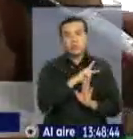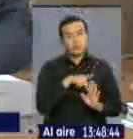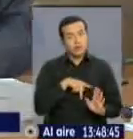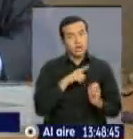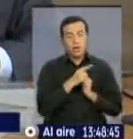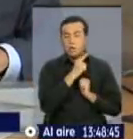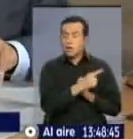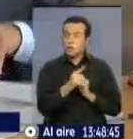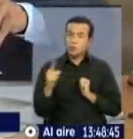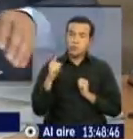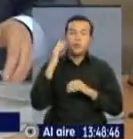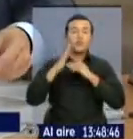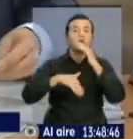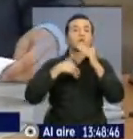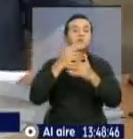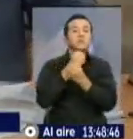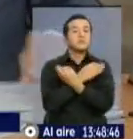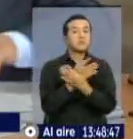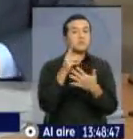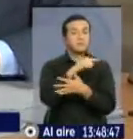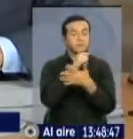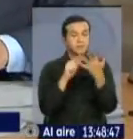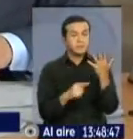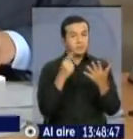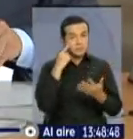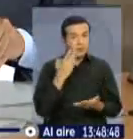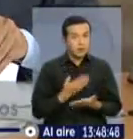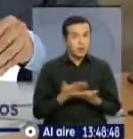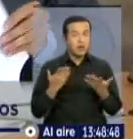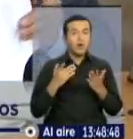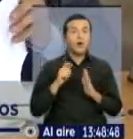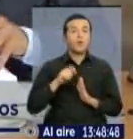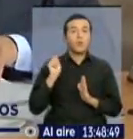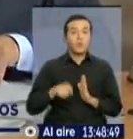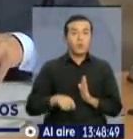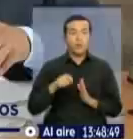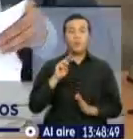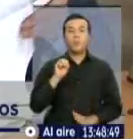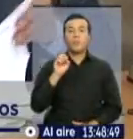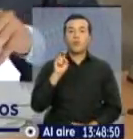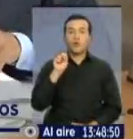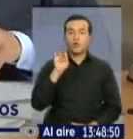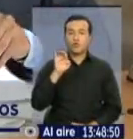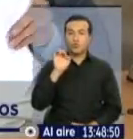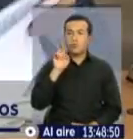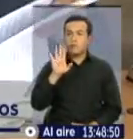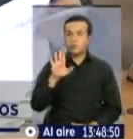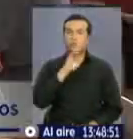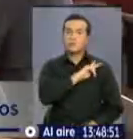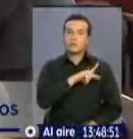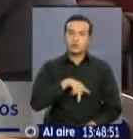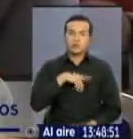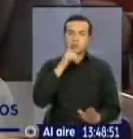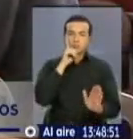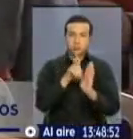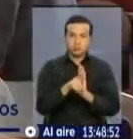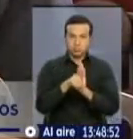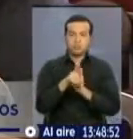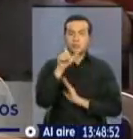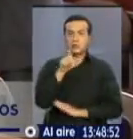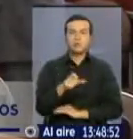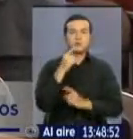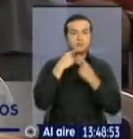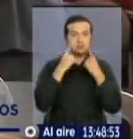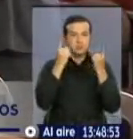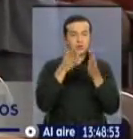actos. Posteriormente presentaron los elementos de convicción Procuraduría y César Montúfar en calidad de acusación particular. Este último anunció